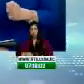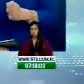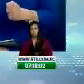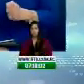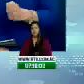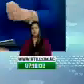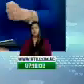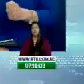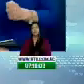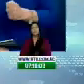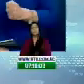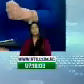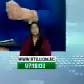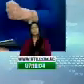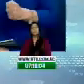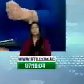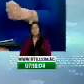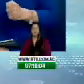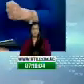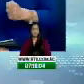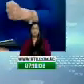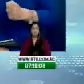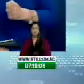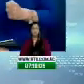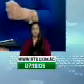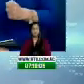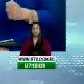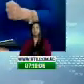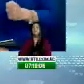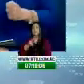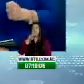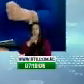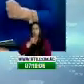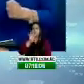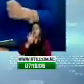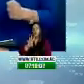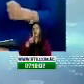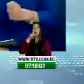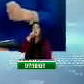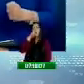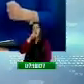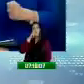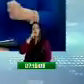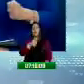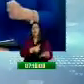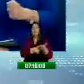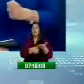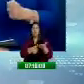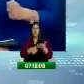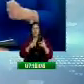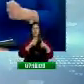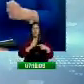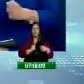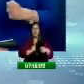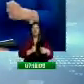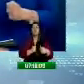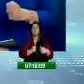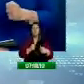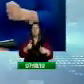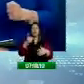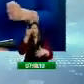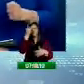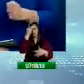Bueno, de los trabajadores de la salud pública se han confirmado 24 personas que se han contagiado, se han descartado